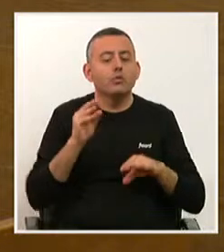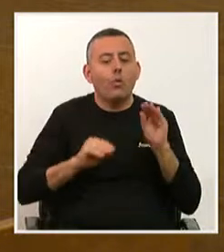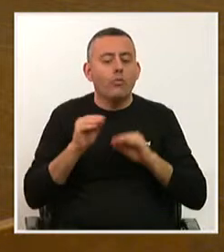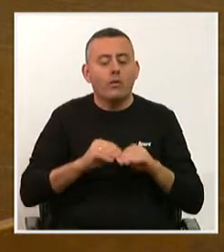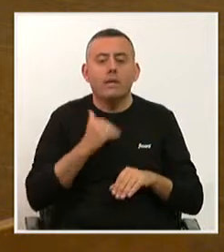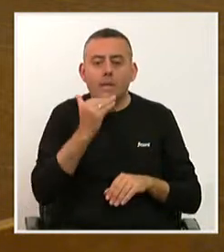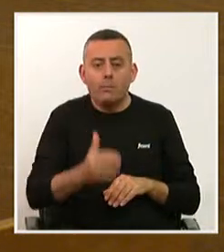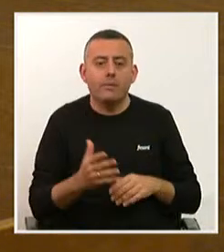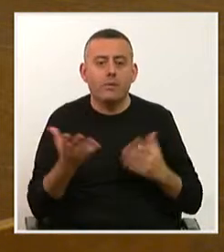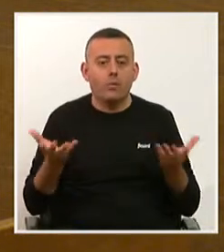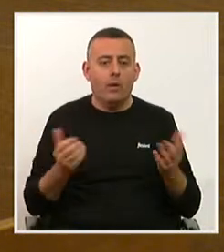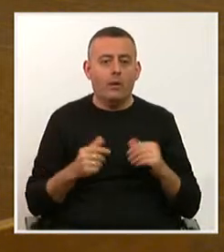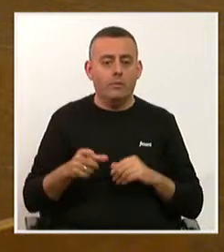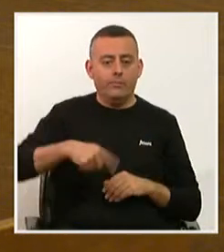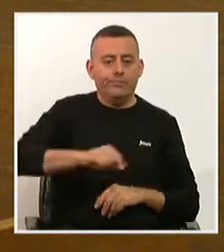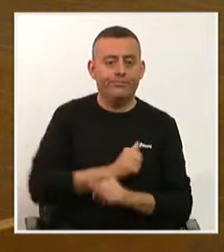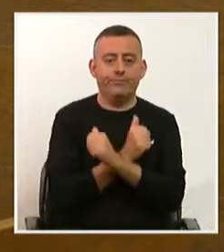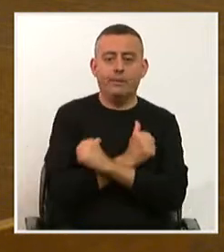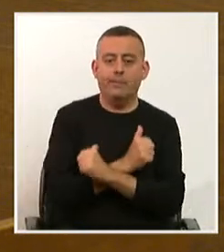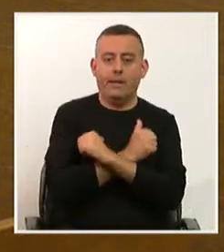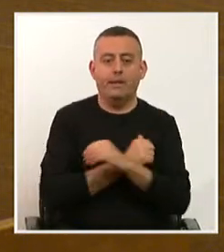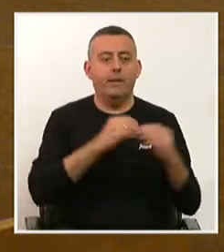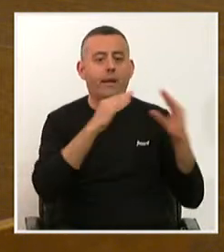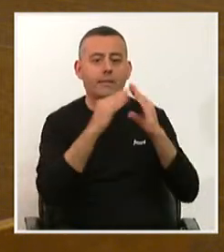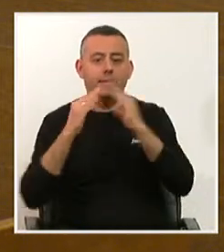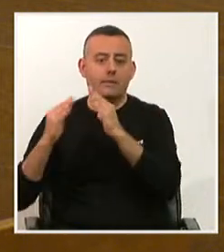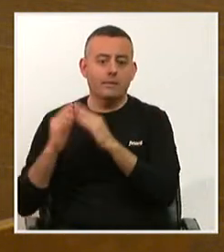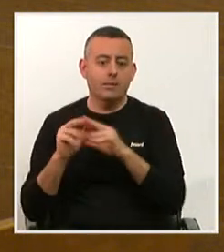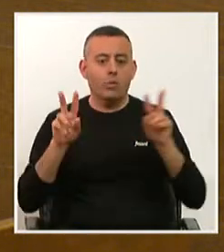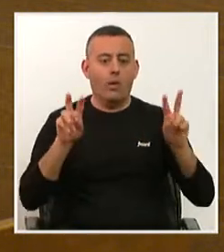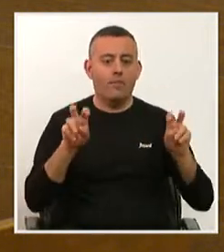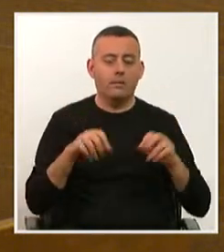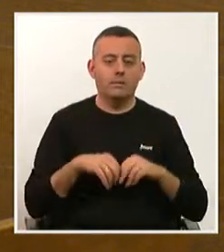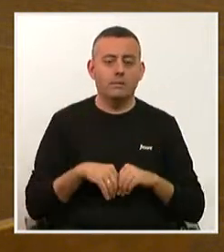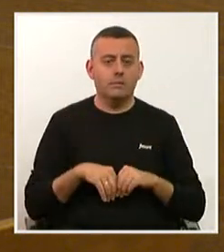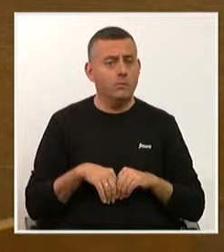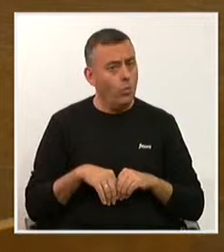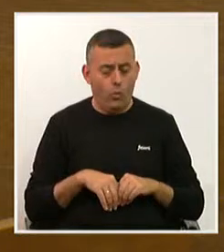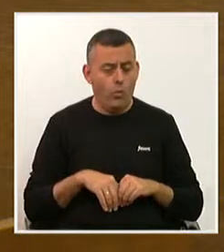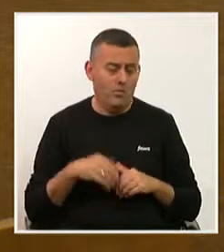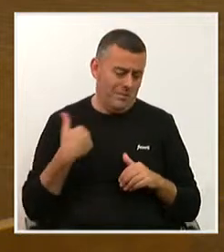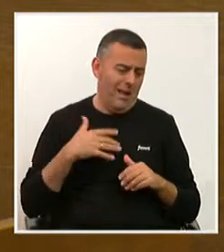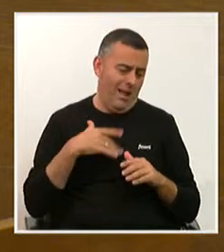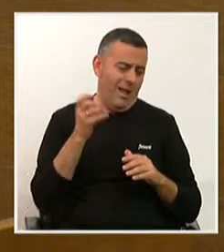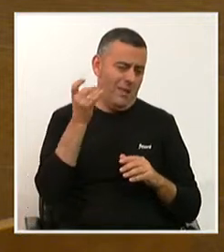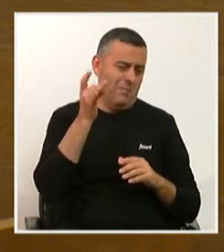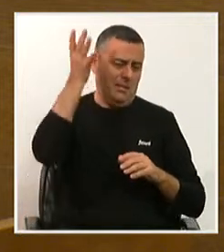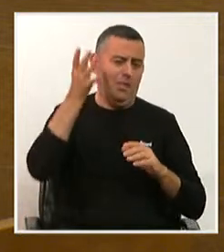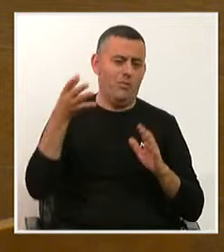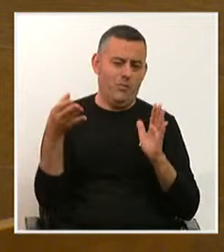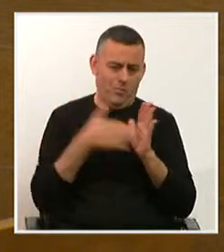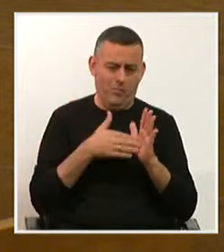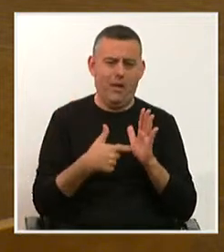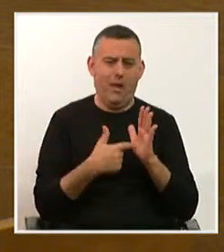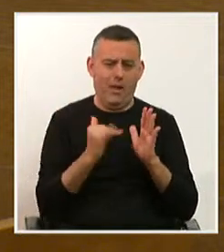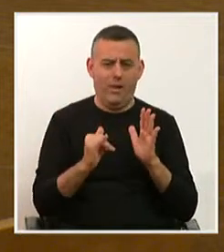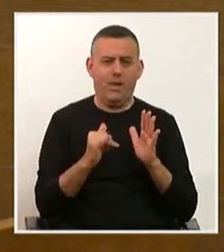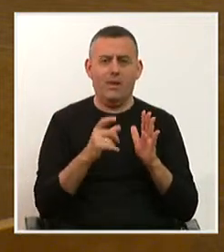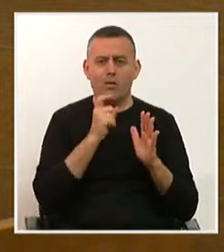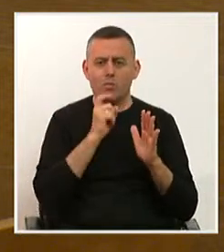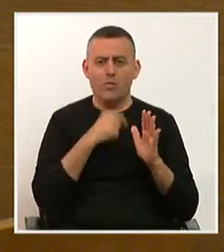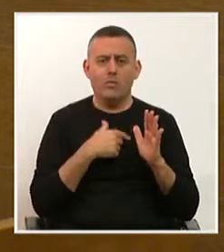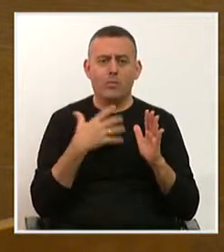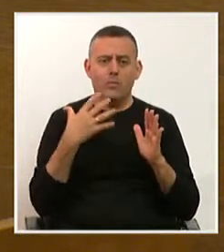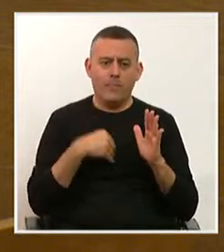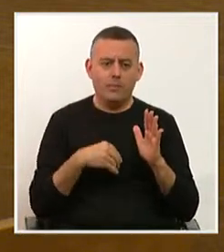esperar a la construcción de nues vivendes miren está invent han habit y ret